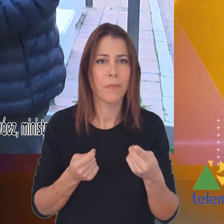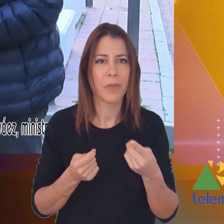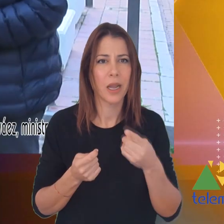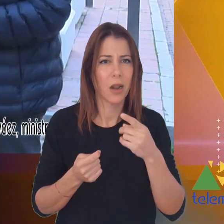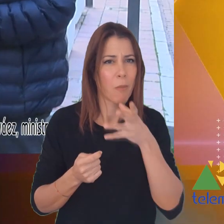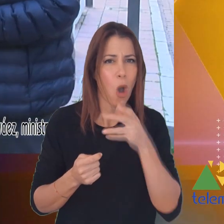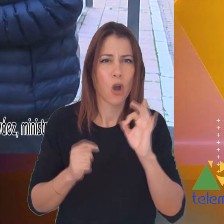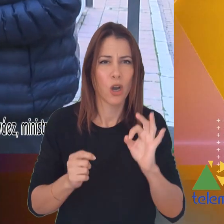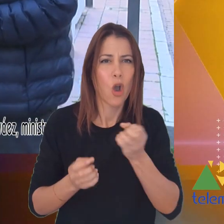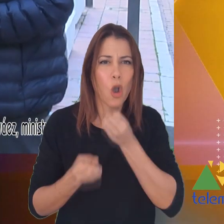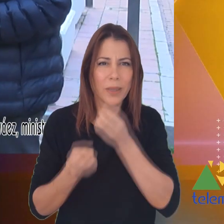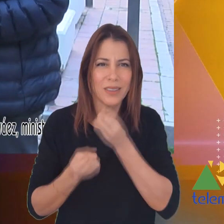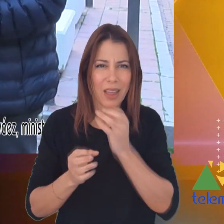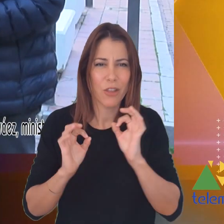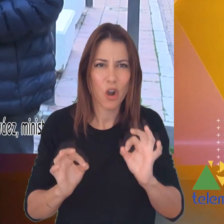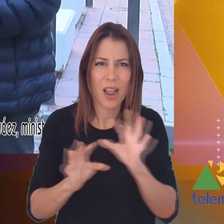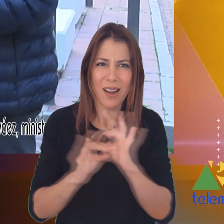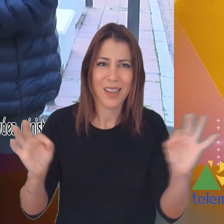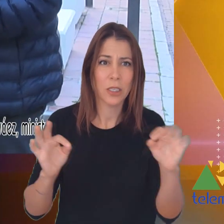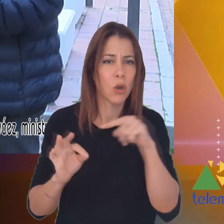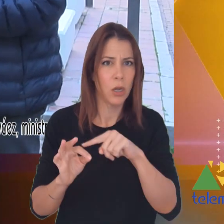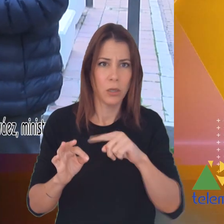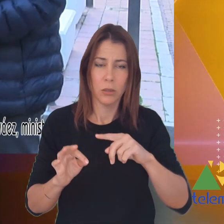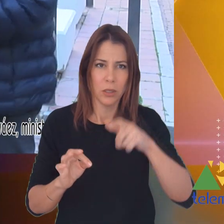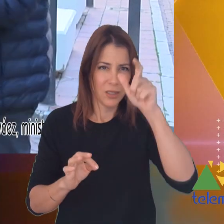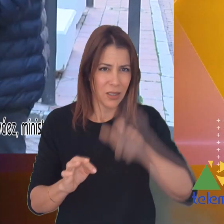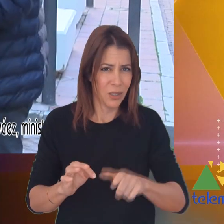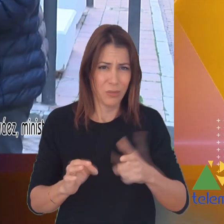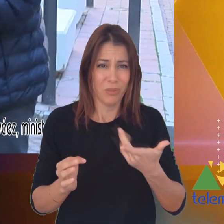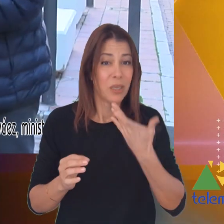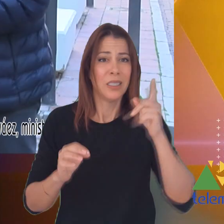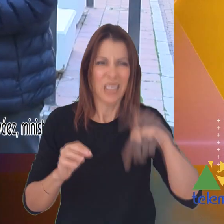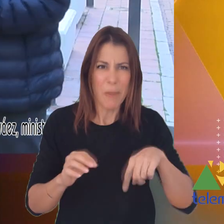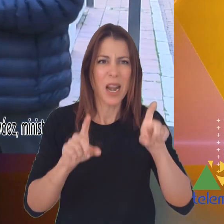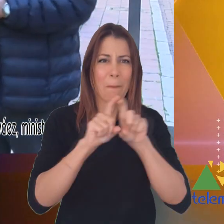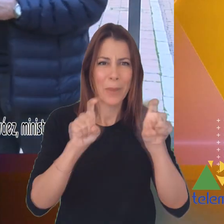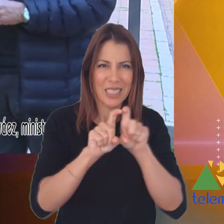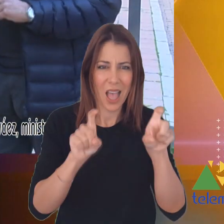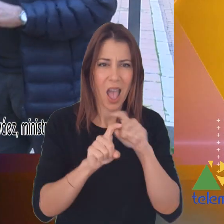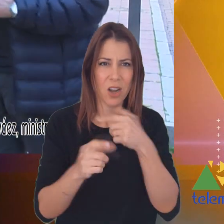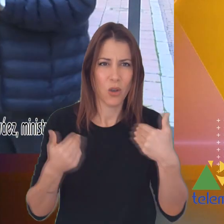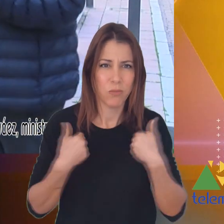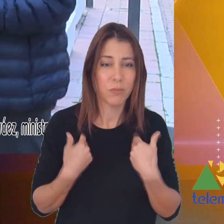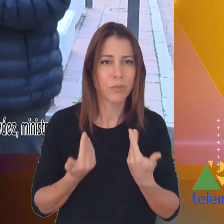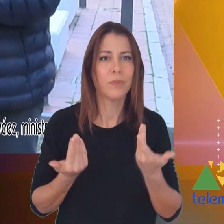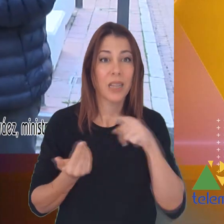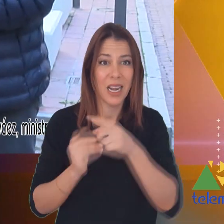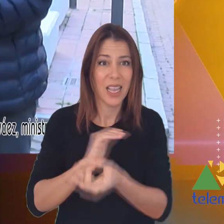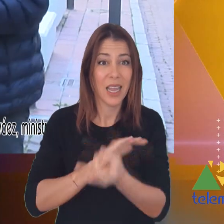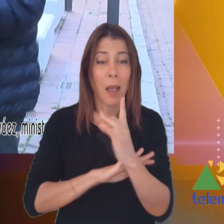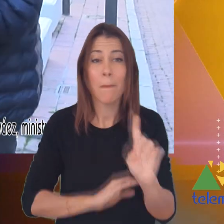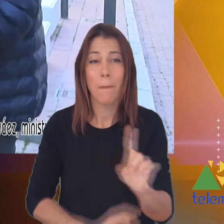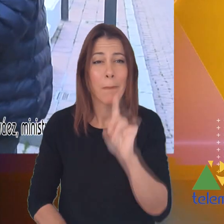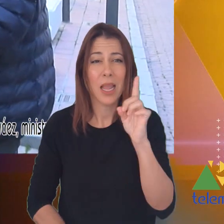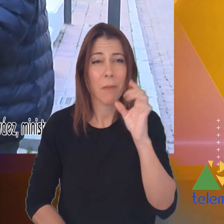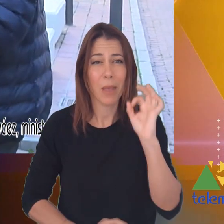escritores clásicos, fue un erudito de todo tipo, empresario, por supuesto. Es el que crea el